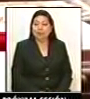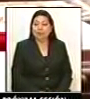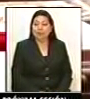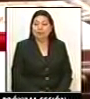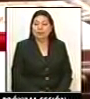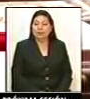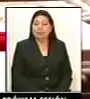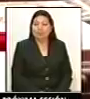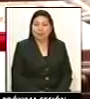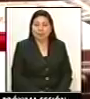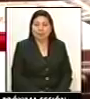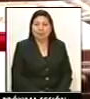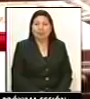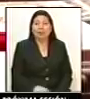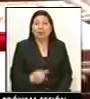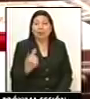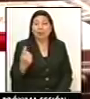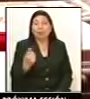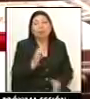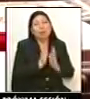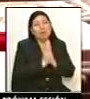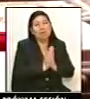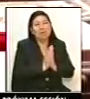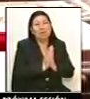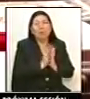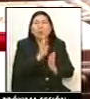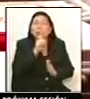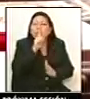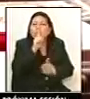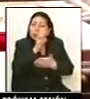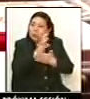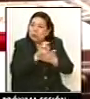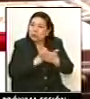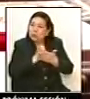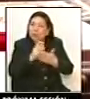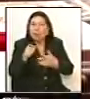asesores, por favor, se les reitera guardar silencio para poder escuchar las exposiciones.